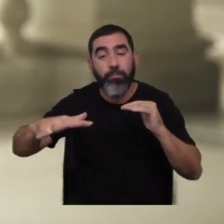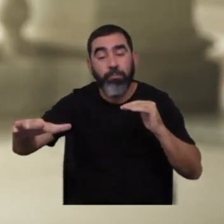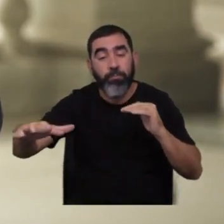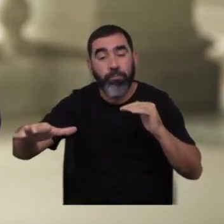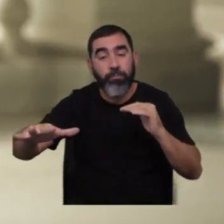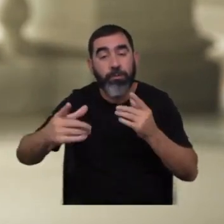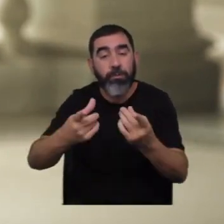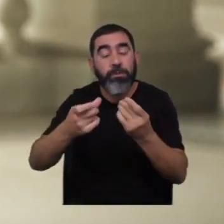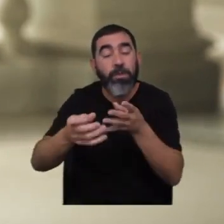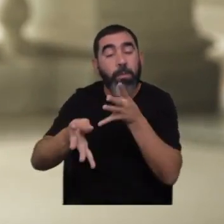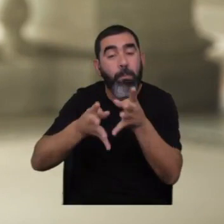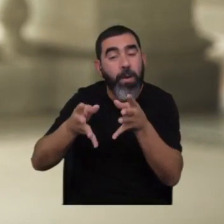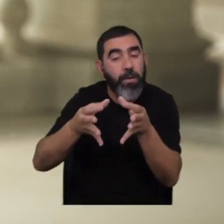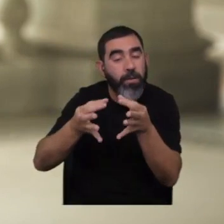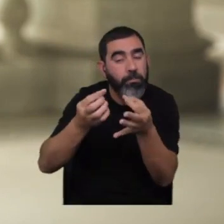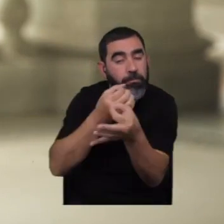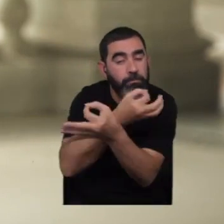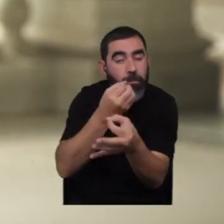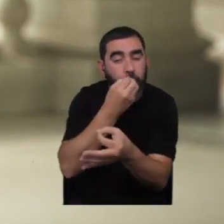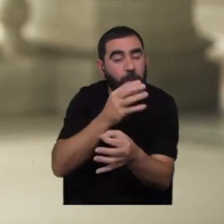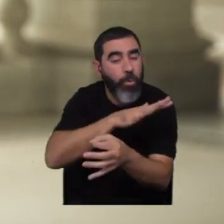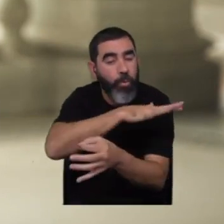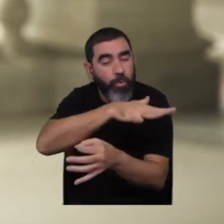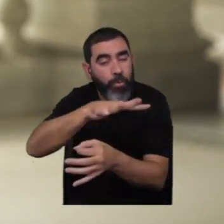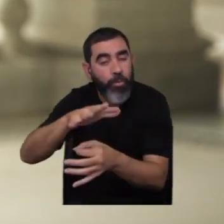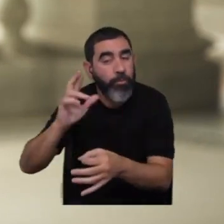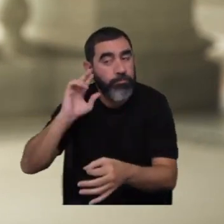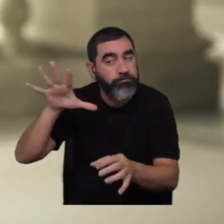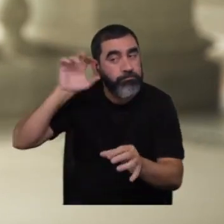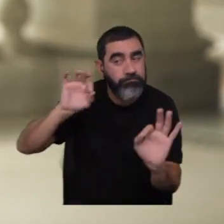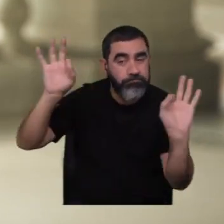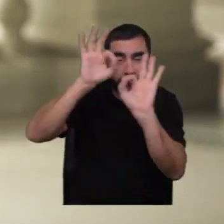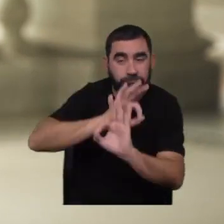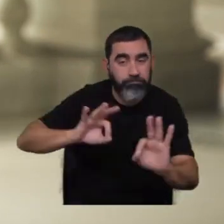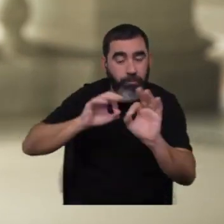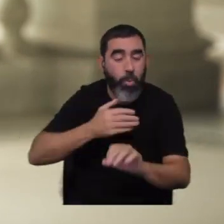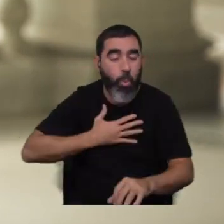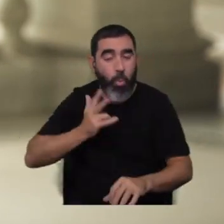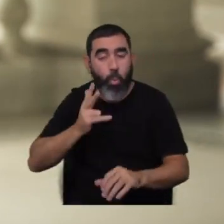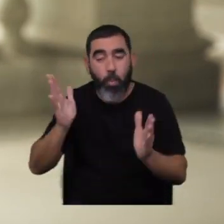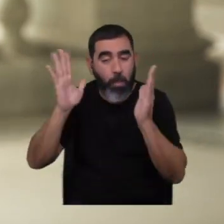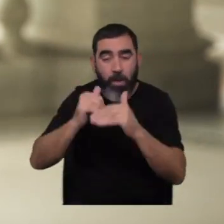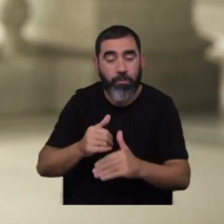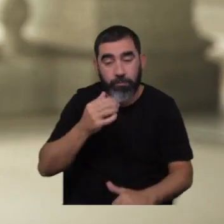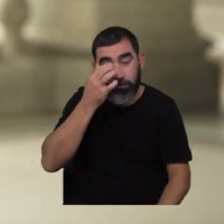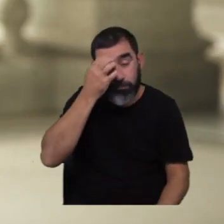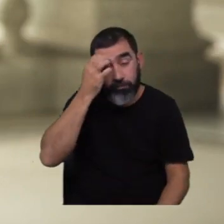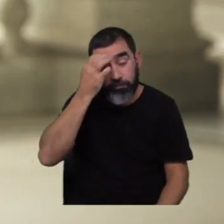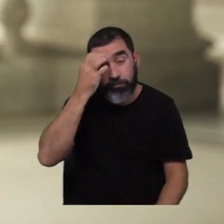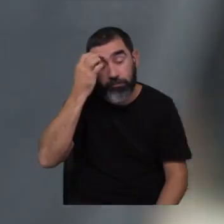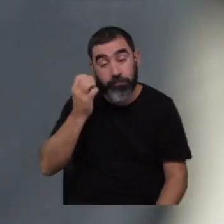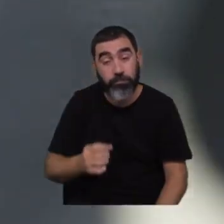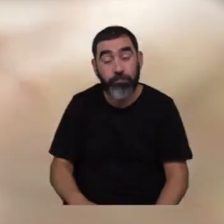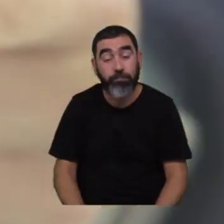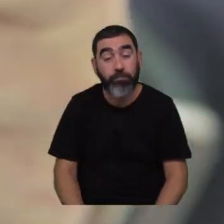ahí vamos a necesitar equipos que nos permitan captar esas ondas sonoras que nosotros no podemos escuchar así a oído